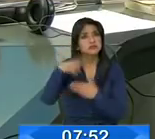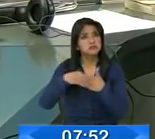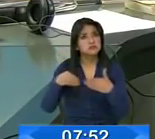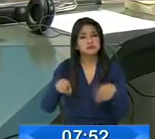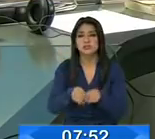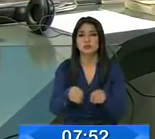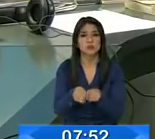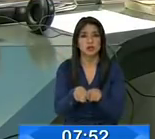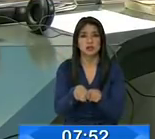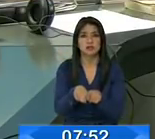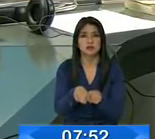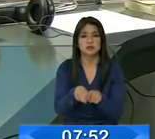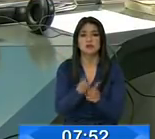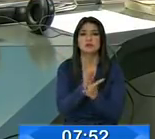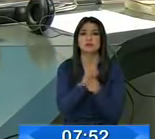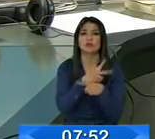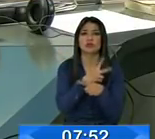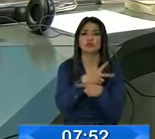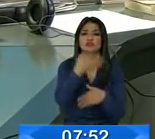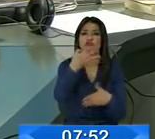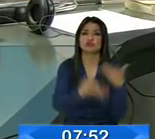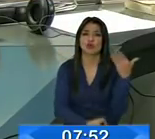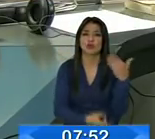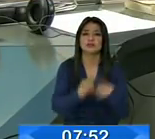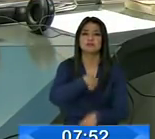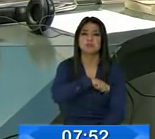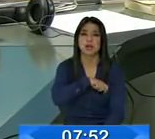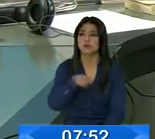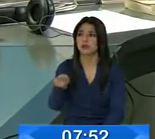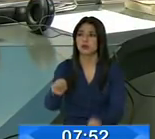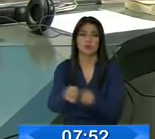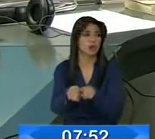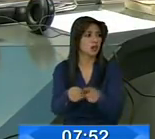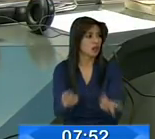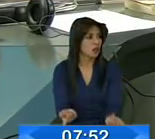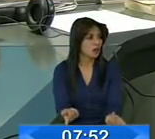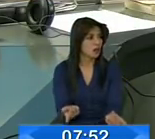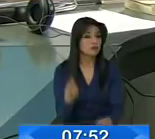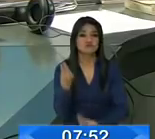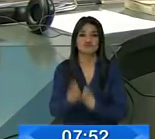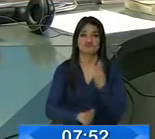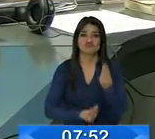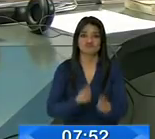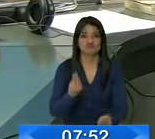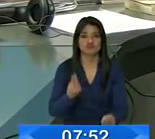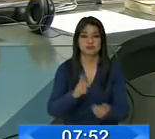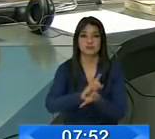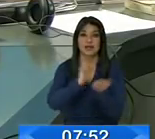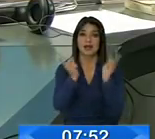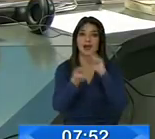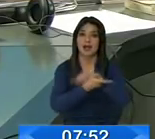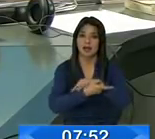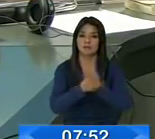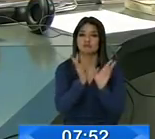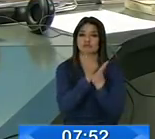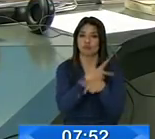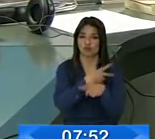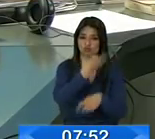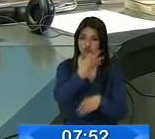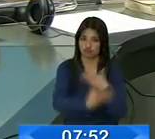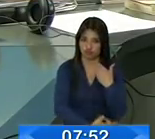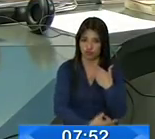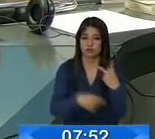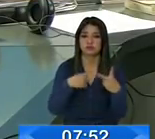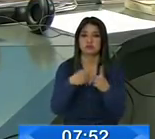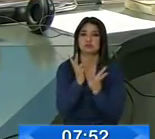de Producto Interno Bruto de España. Entonces, ¿qué es lo que ocurre? en vez de cambiar la matriz productiva, queriendo